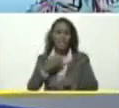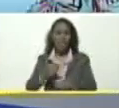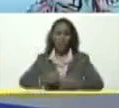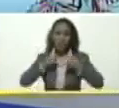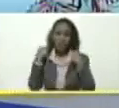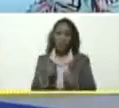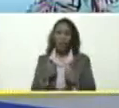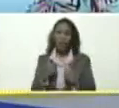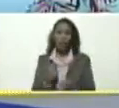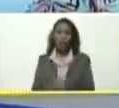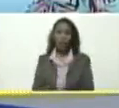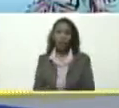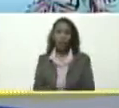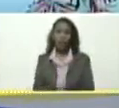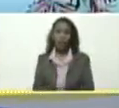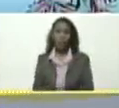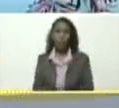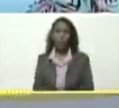corazón,